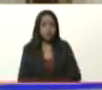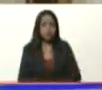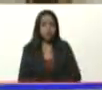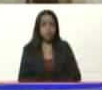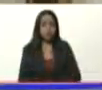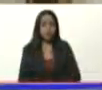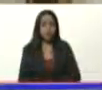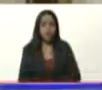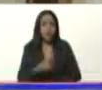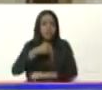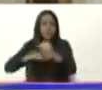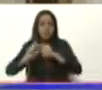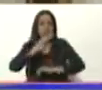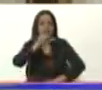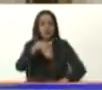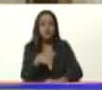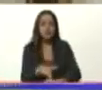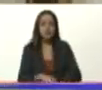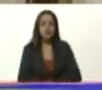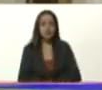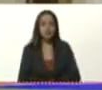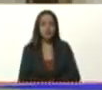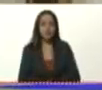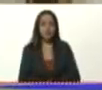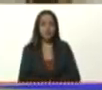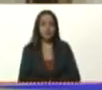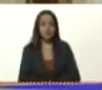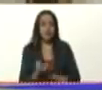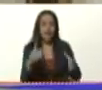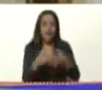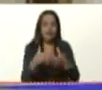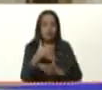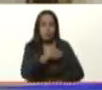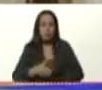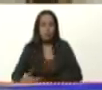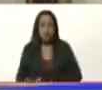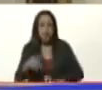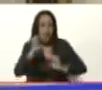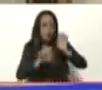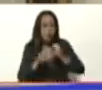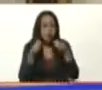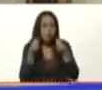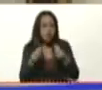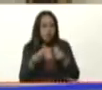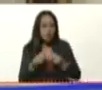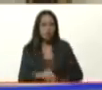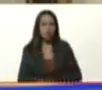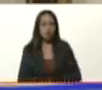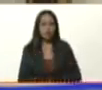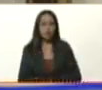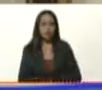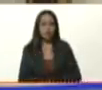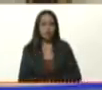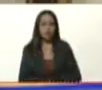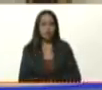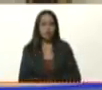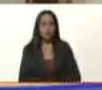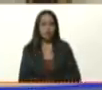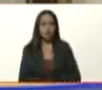de la defensa nacional. Ya el equipo presidencial está estudiando las